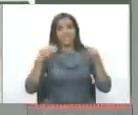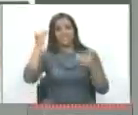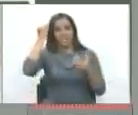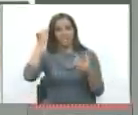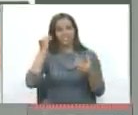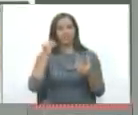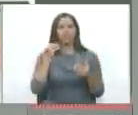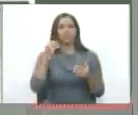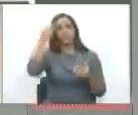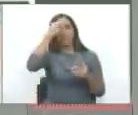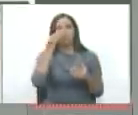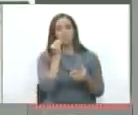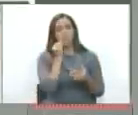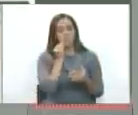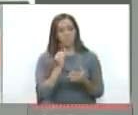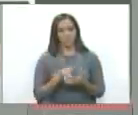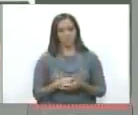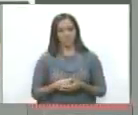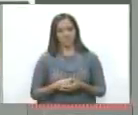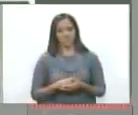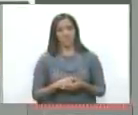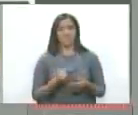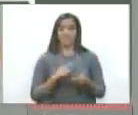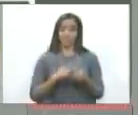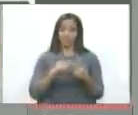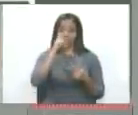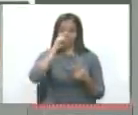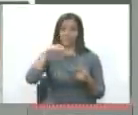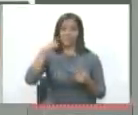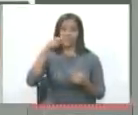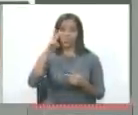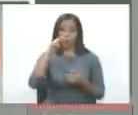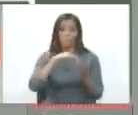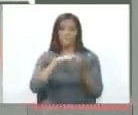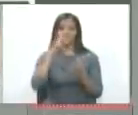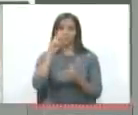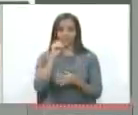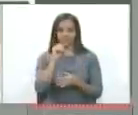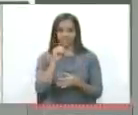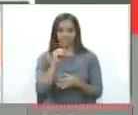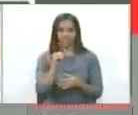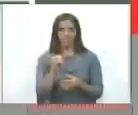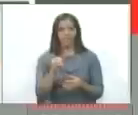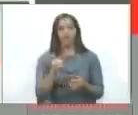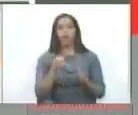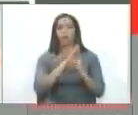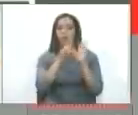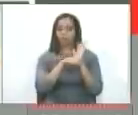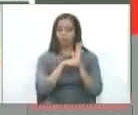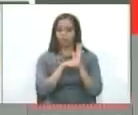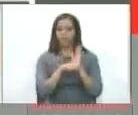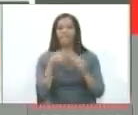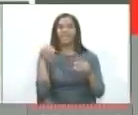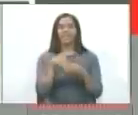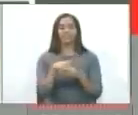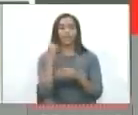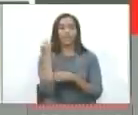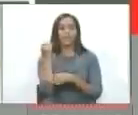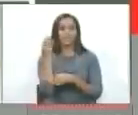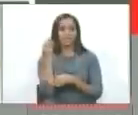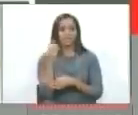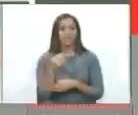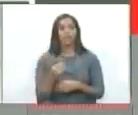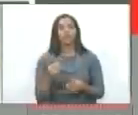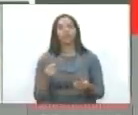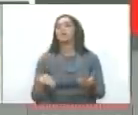pueblo. Por eso el año que viene, 2020, Dios mediante, como establece nuestra Constitución, en las elecciones parlamentarias, lo que